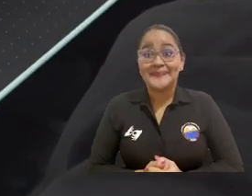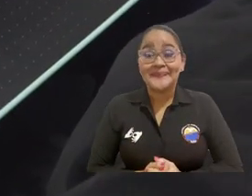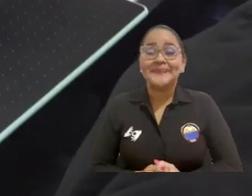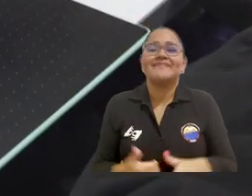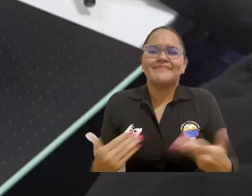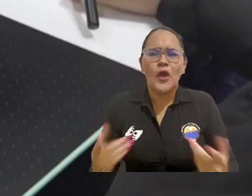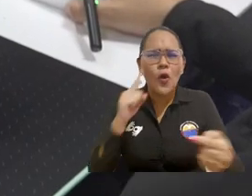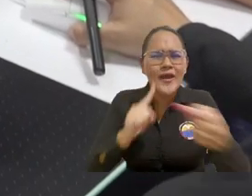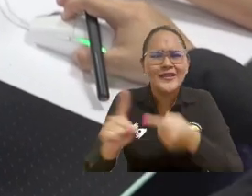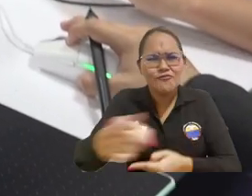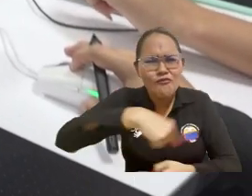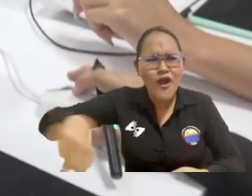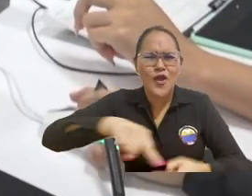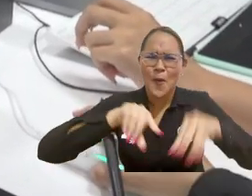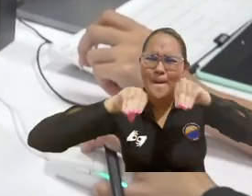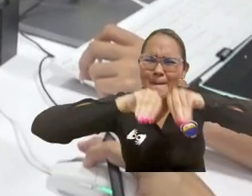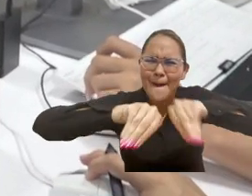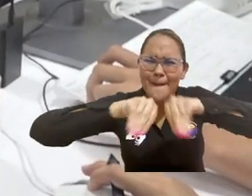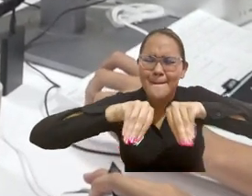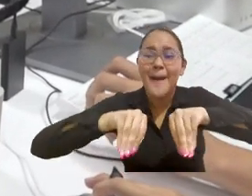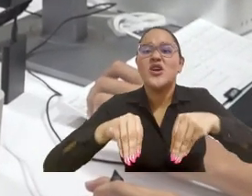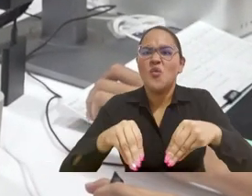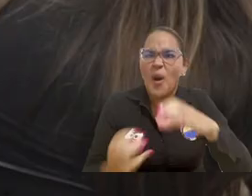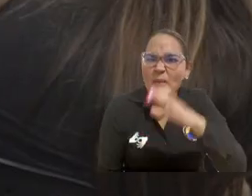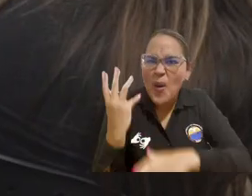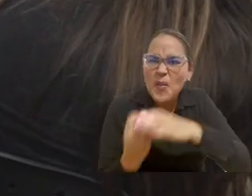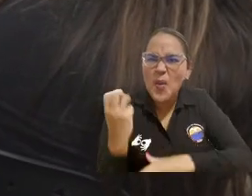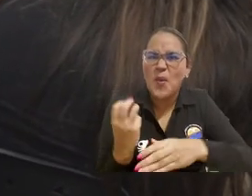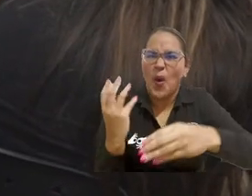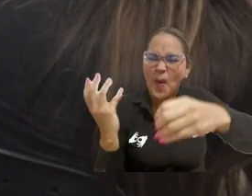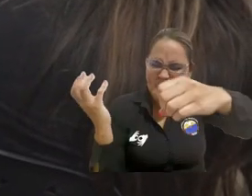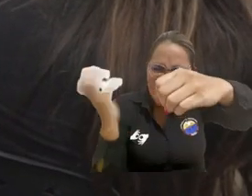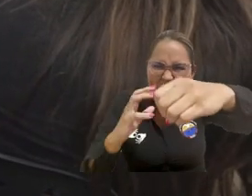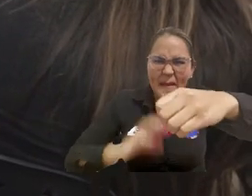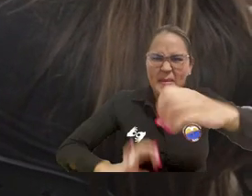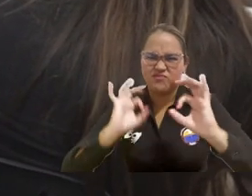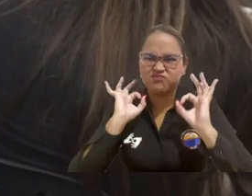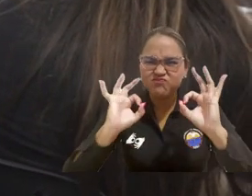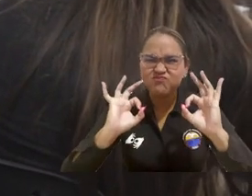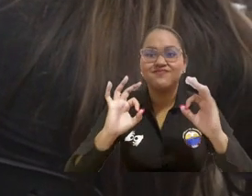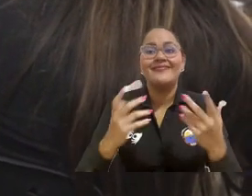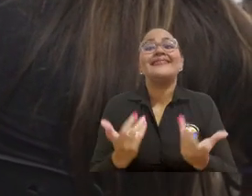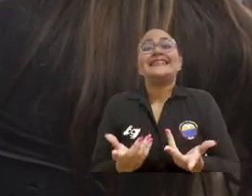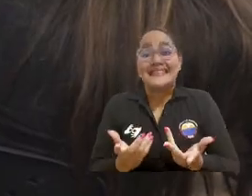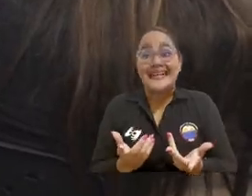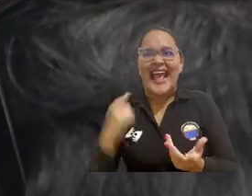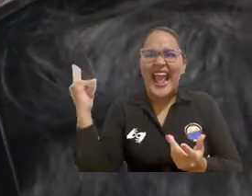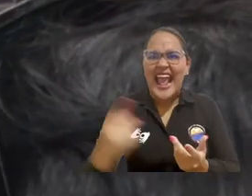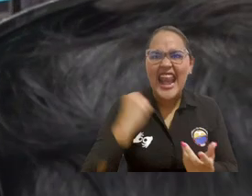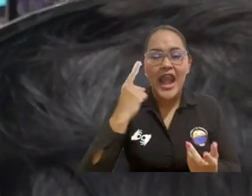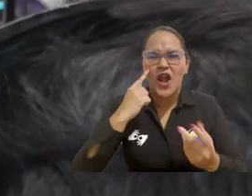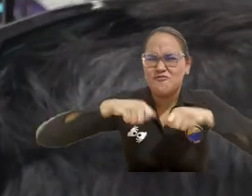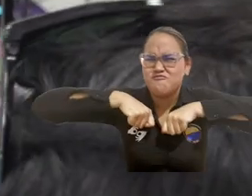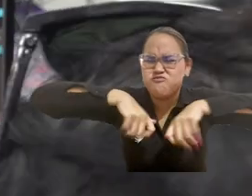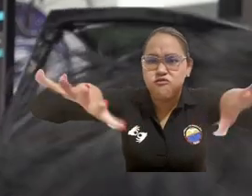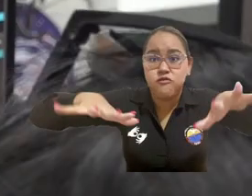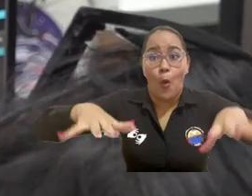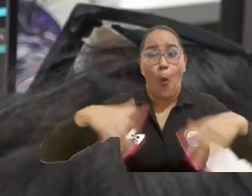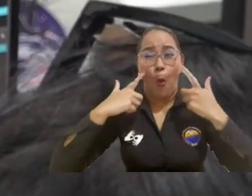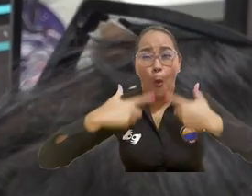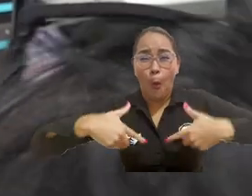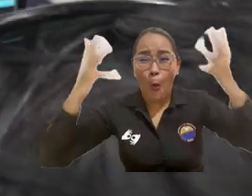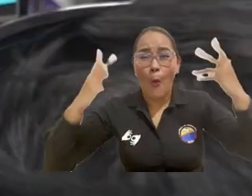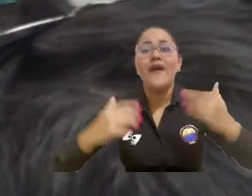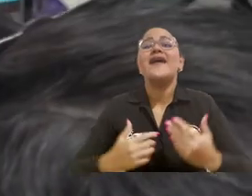qué. Pero en realidad es formar a la gente para producir contenidos de alta calidad. Contenidos que se